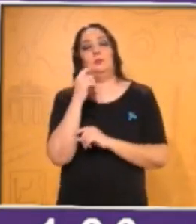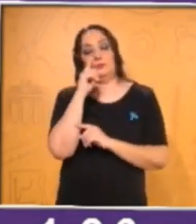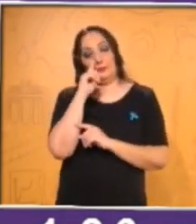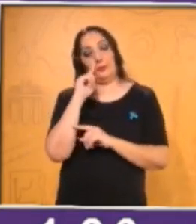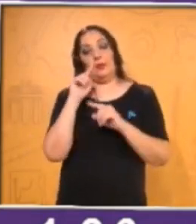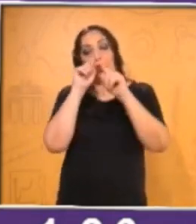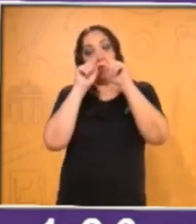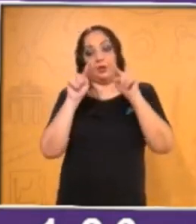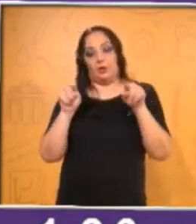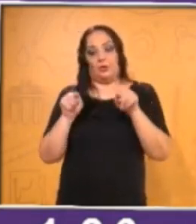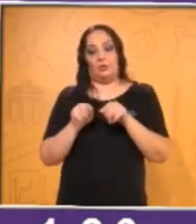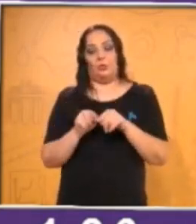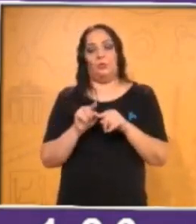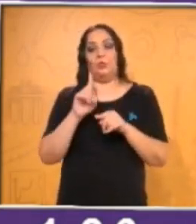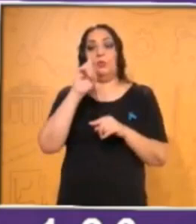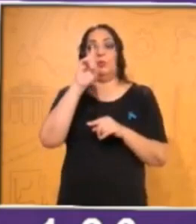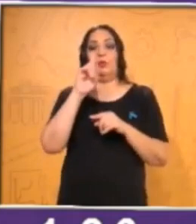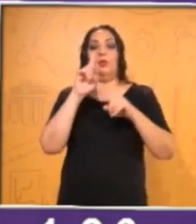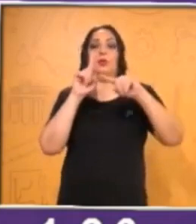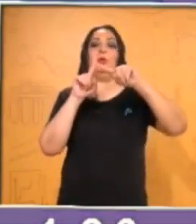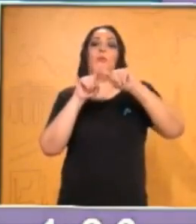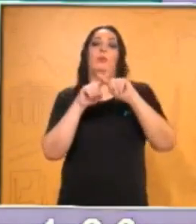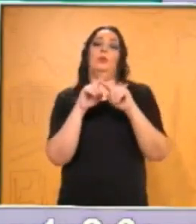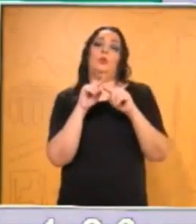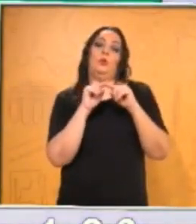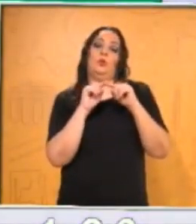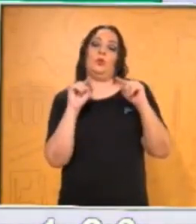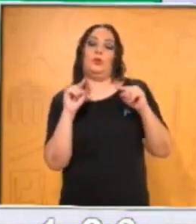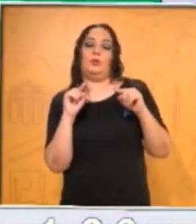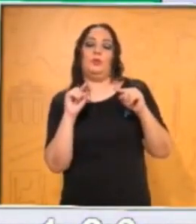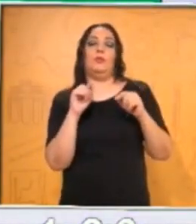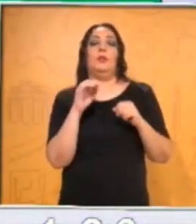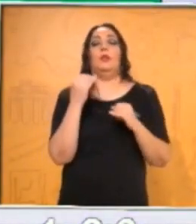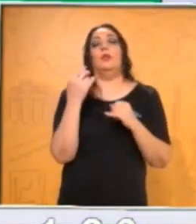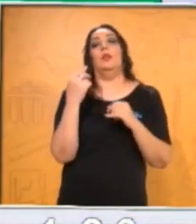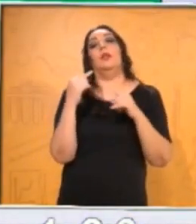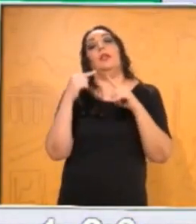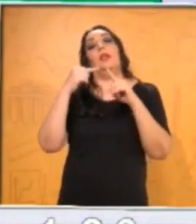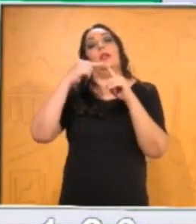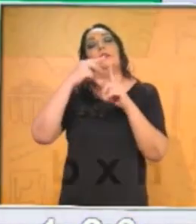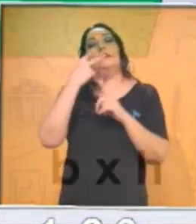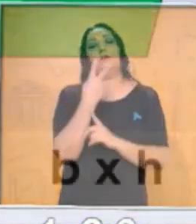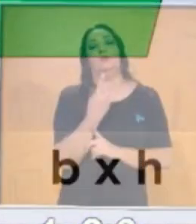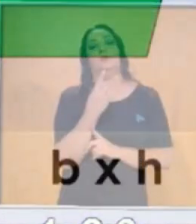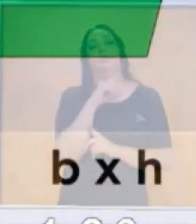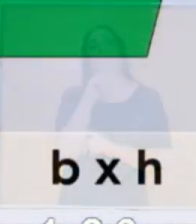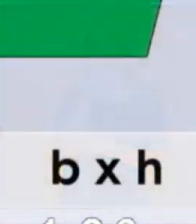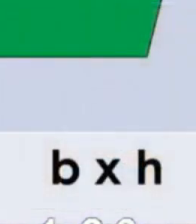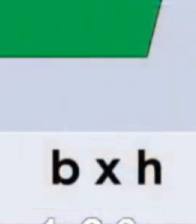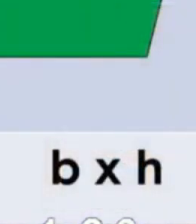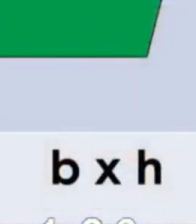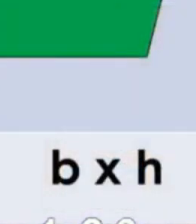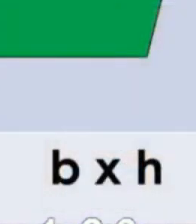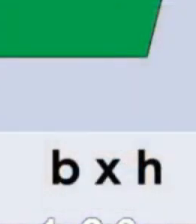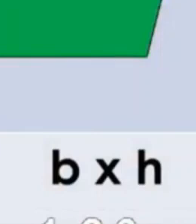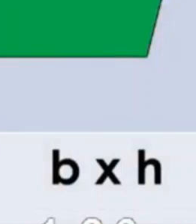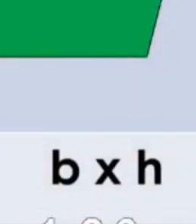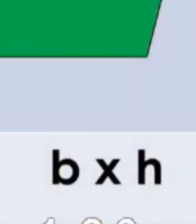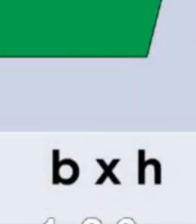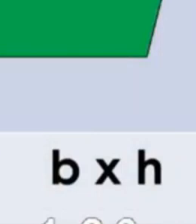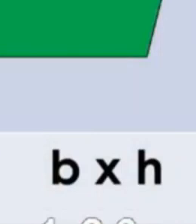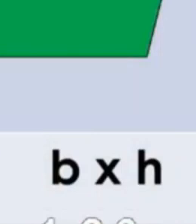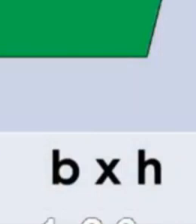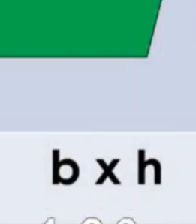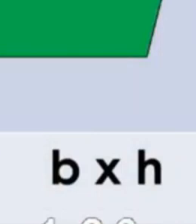mayor por diagonal menor entre 2. Y el romboide, base por altura. No